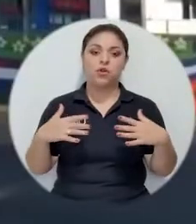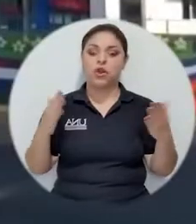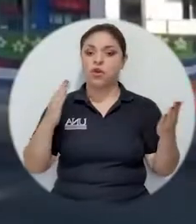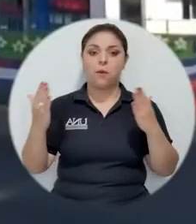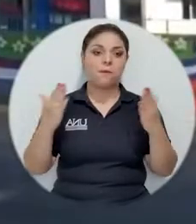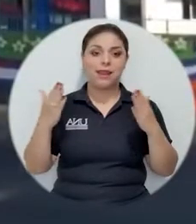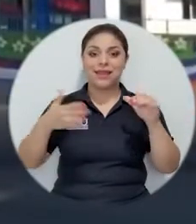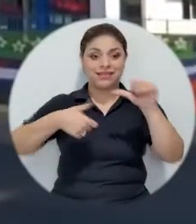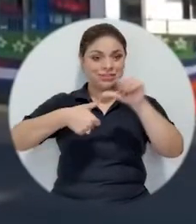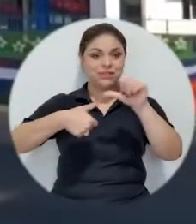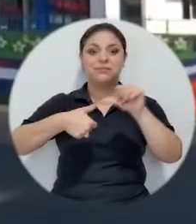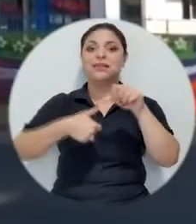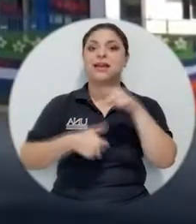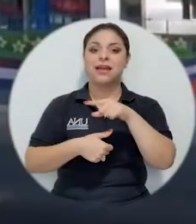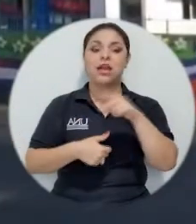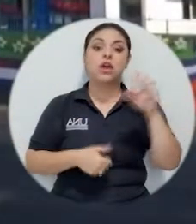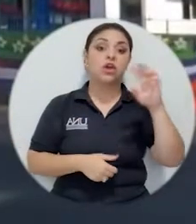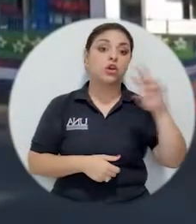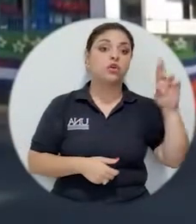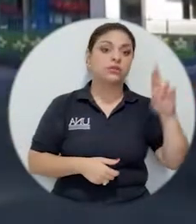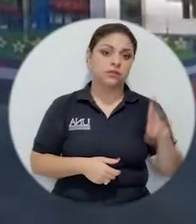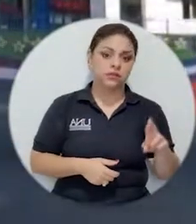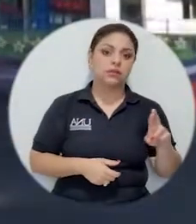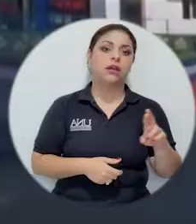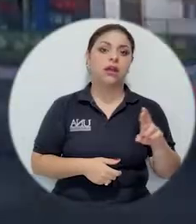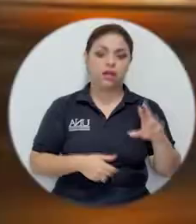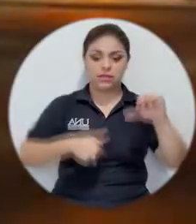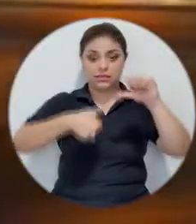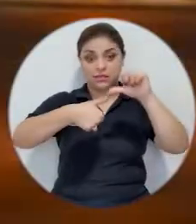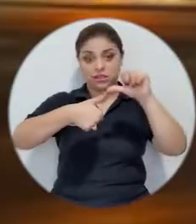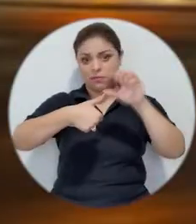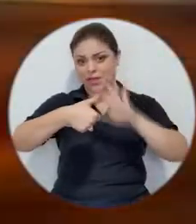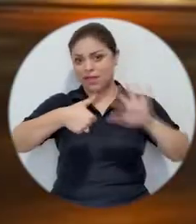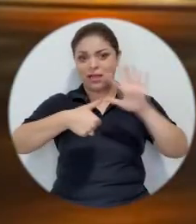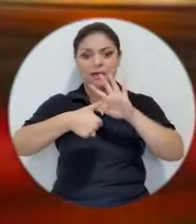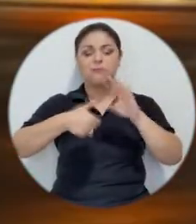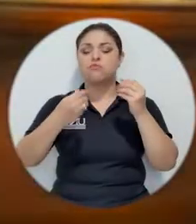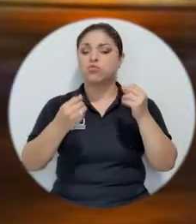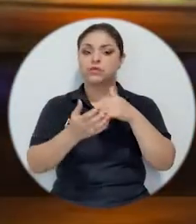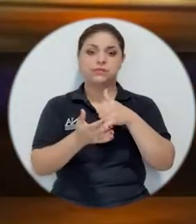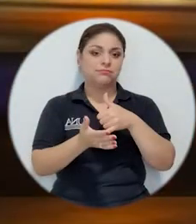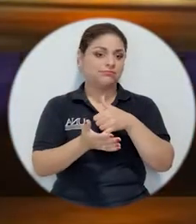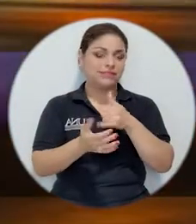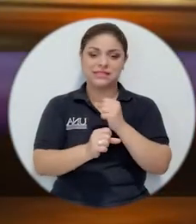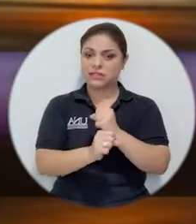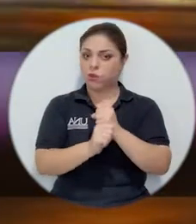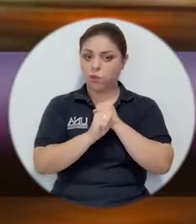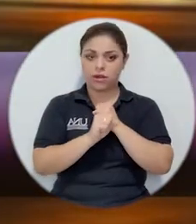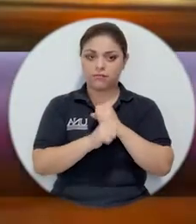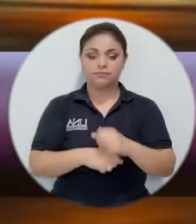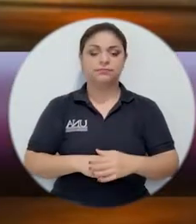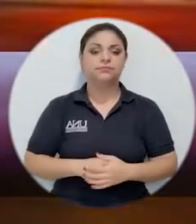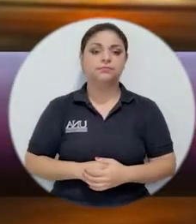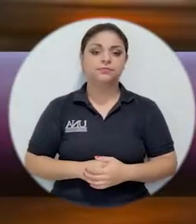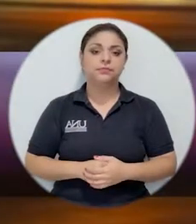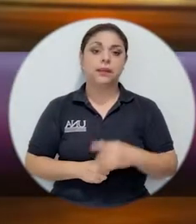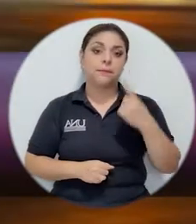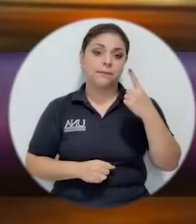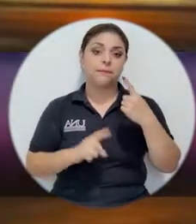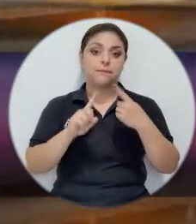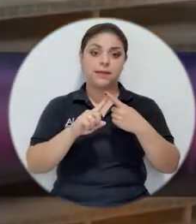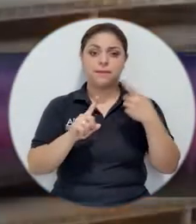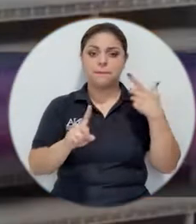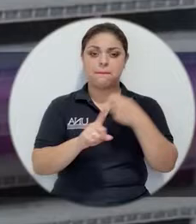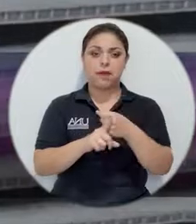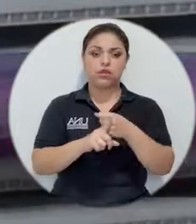valga la reiteración, pero como región, sí, es una de las regiones más inseguras del mundo. ¿Sí? Y ya eso es mucho. Entonces, hay un